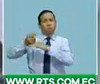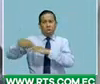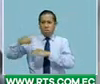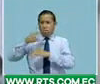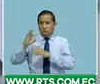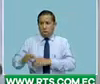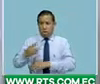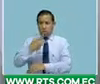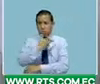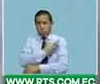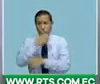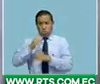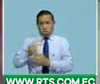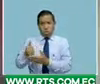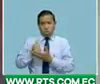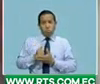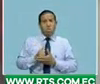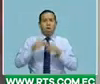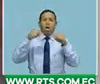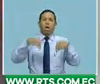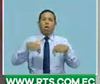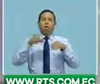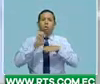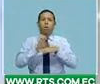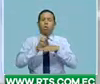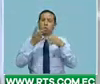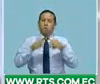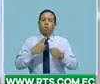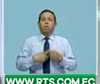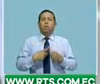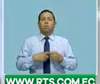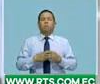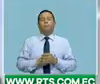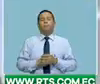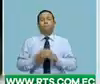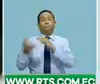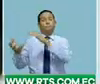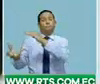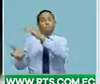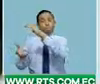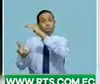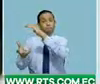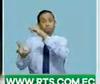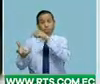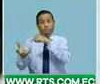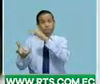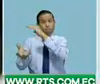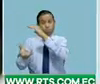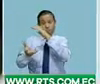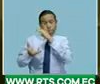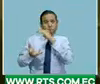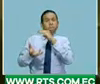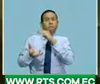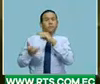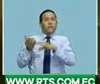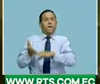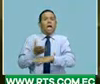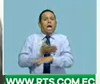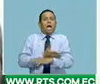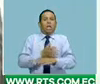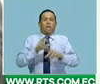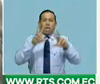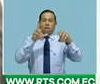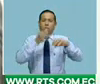al Ecuador y en este caso a Quito. Antes de que las vacunas ingresen al país, deberán ser calificadas por la Agencia de Regulación y Control Sanitario.